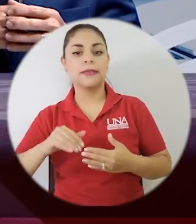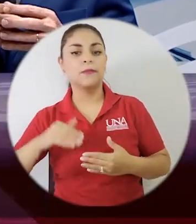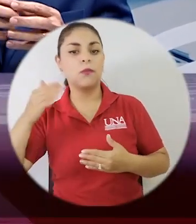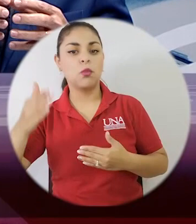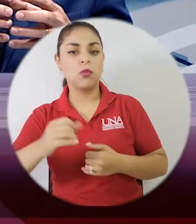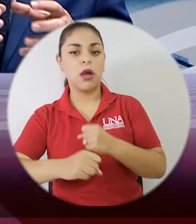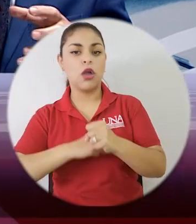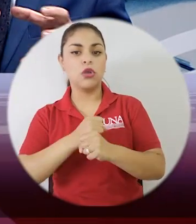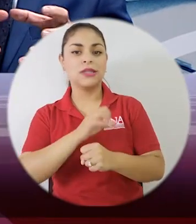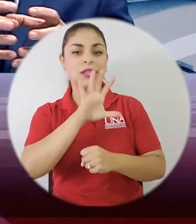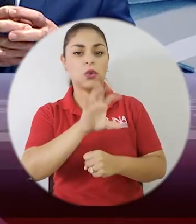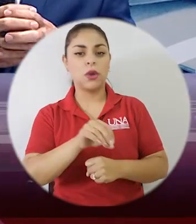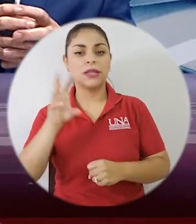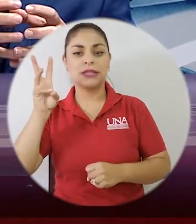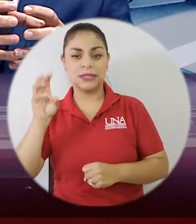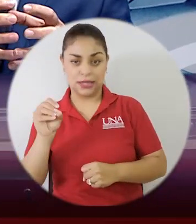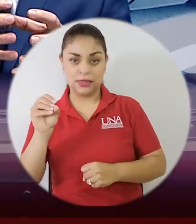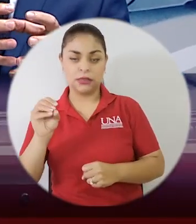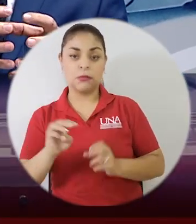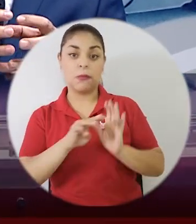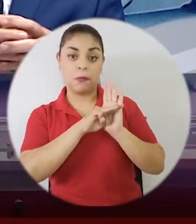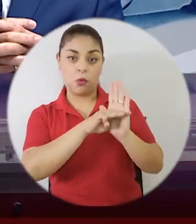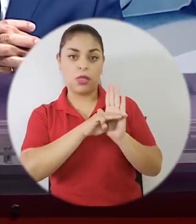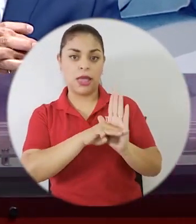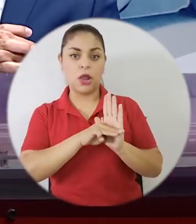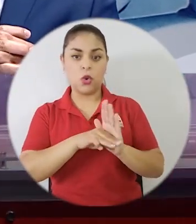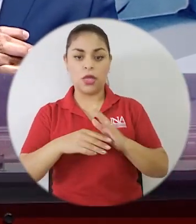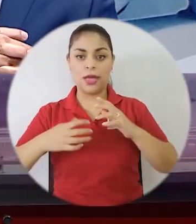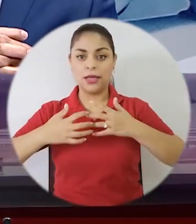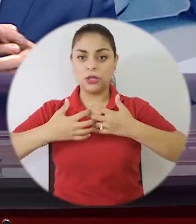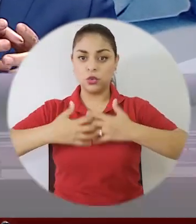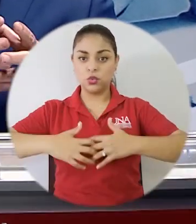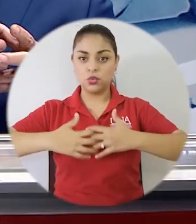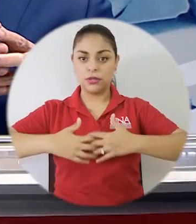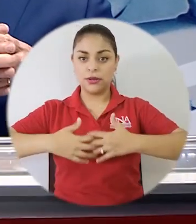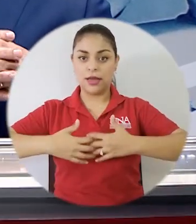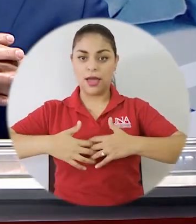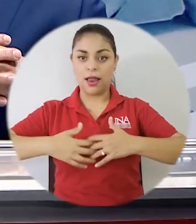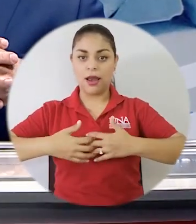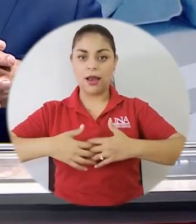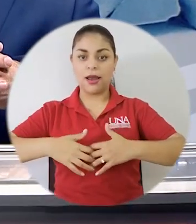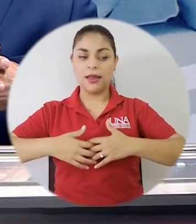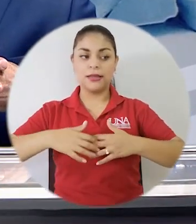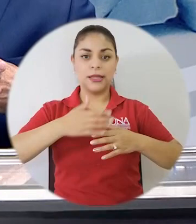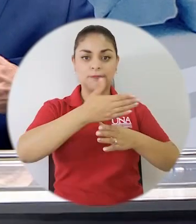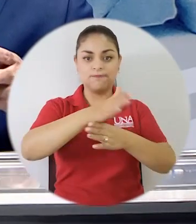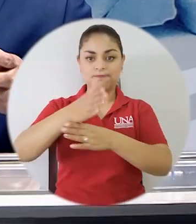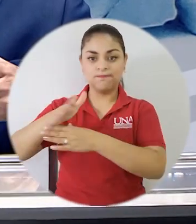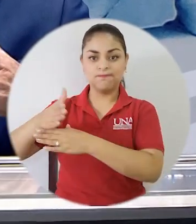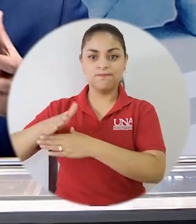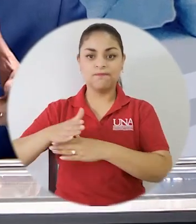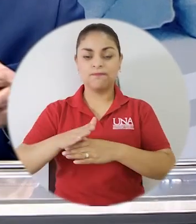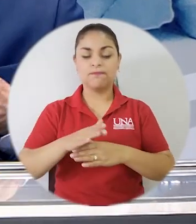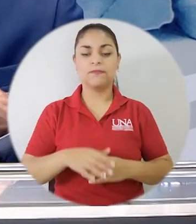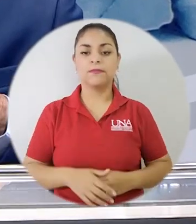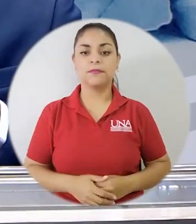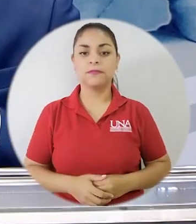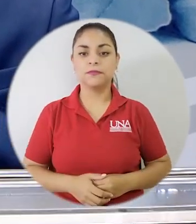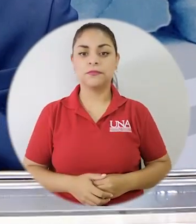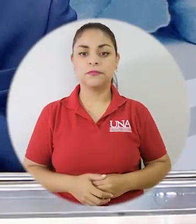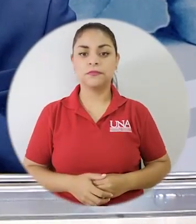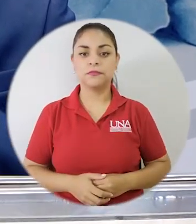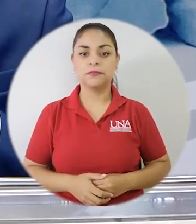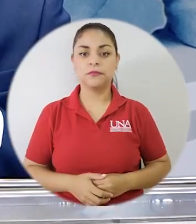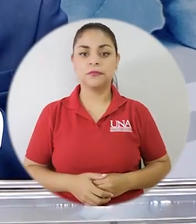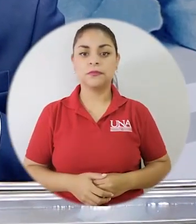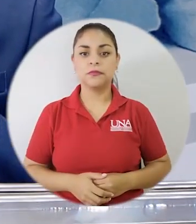50 y 60 el modelo de industrialización por sustituciones de industrialización